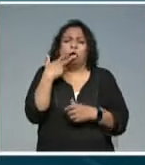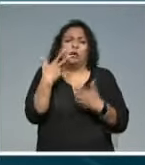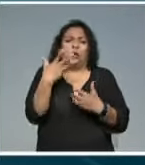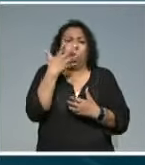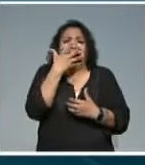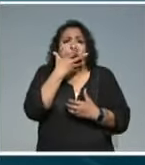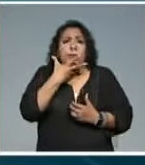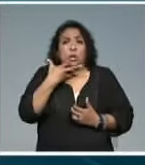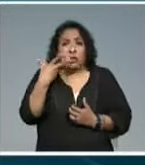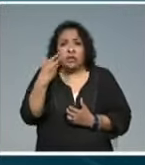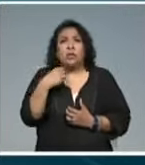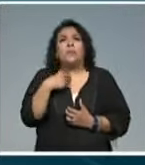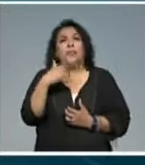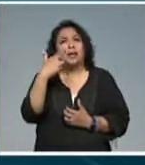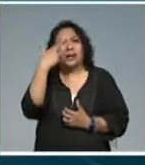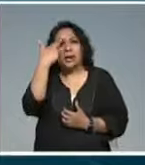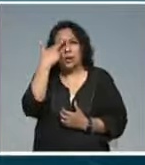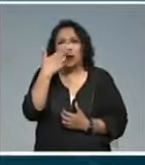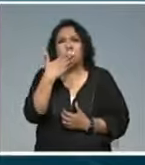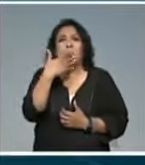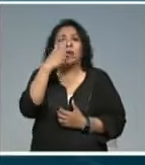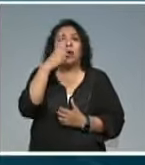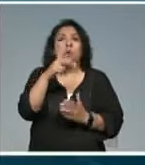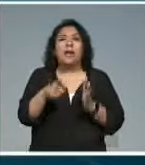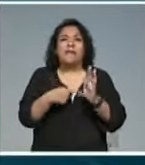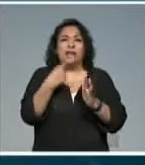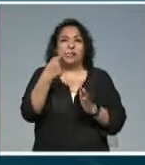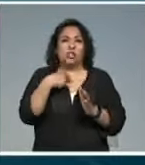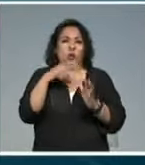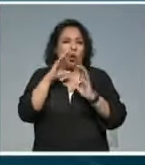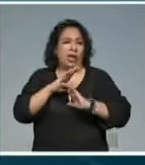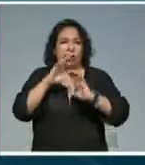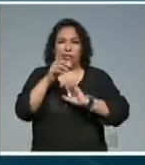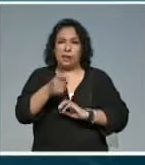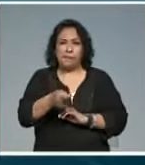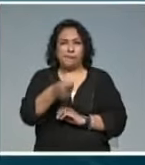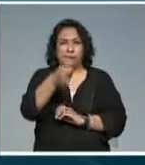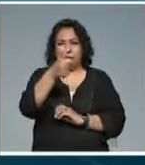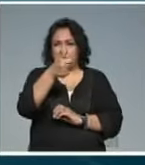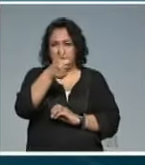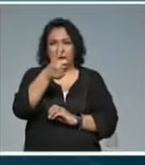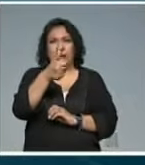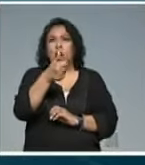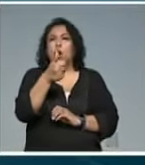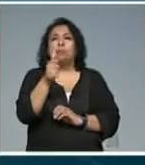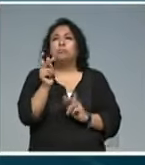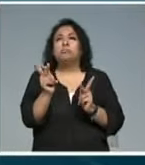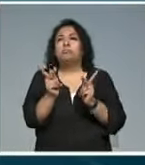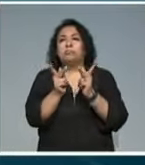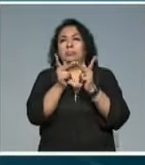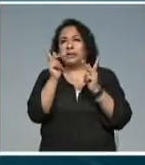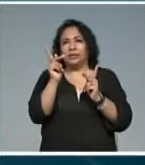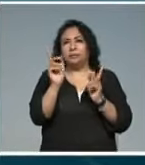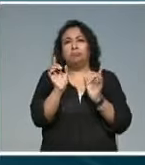que recuerdo tan bien una vez que canté por primera vez. No es casualidad que se